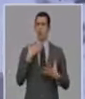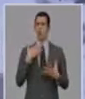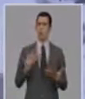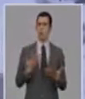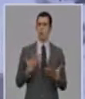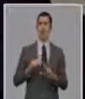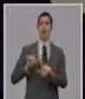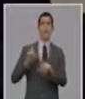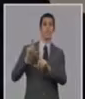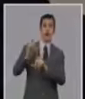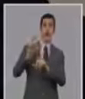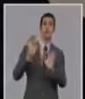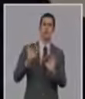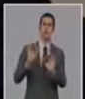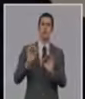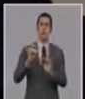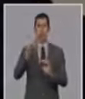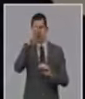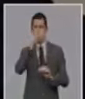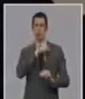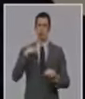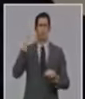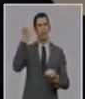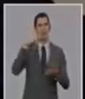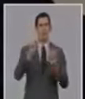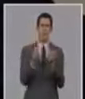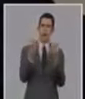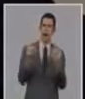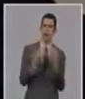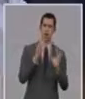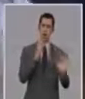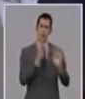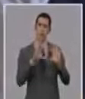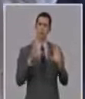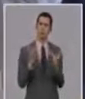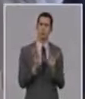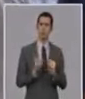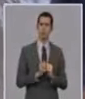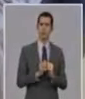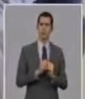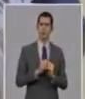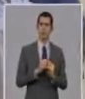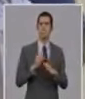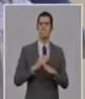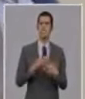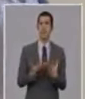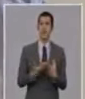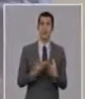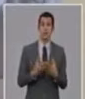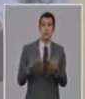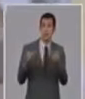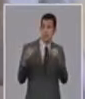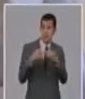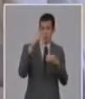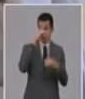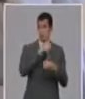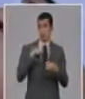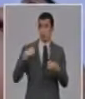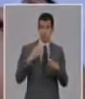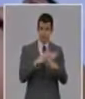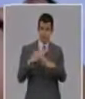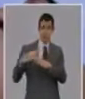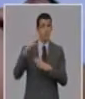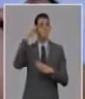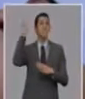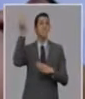tradicional del centro. A partir de un estudio científico que incluye encuesta epidemiológica, examen físico y estudios